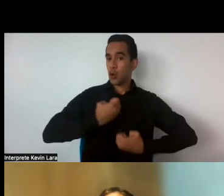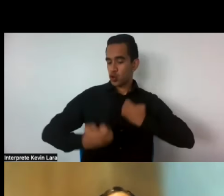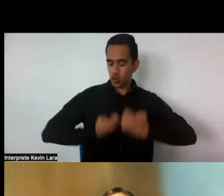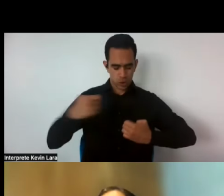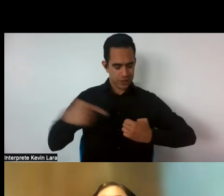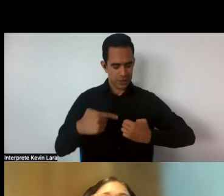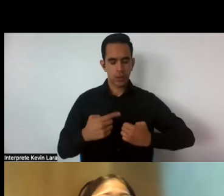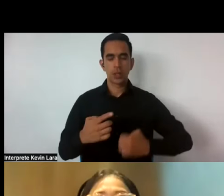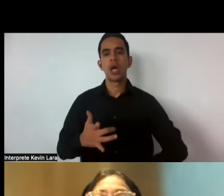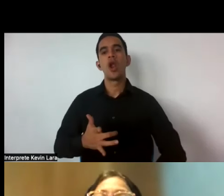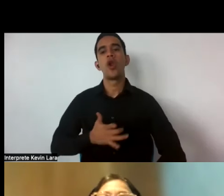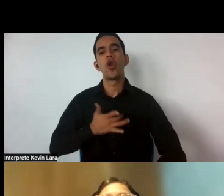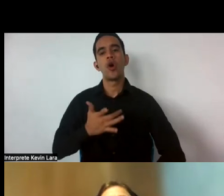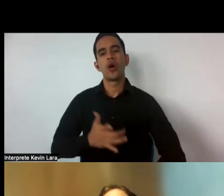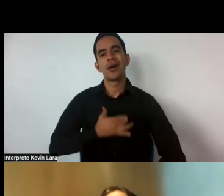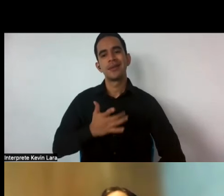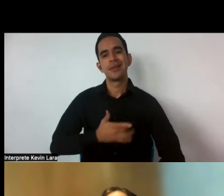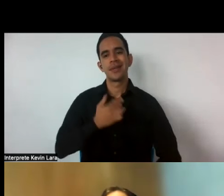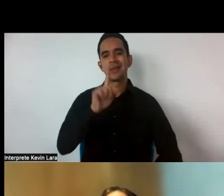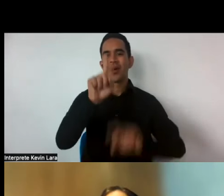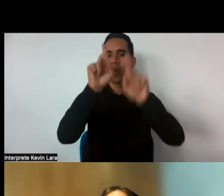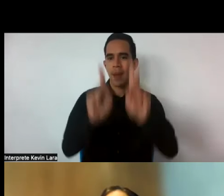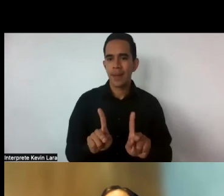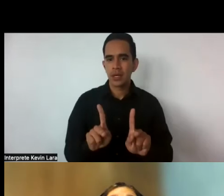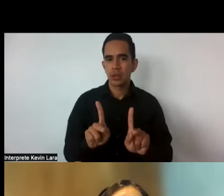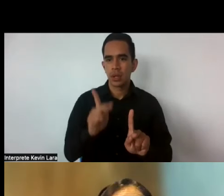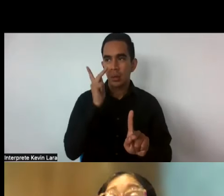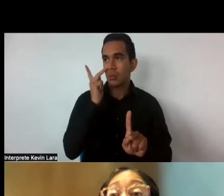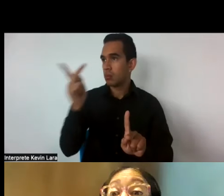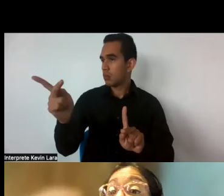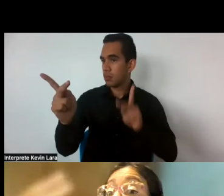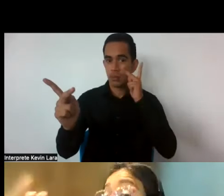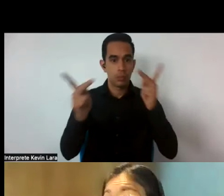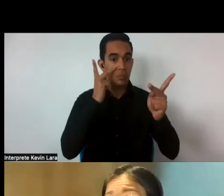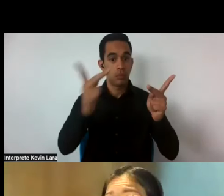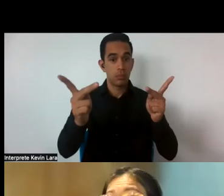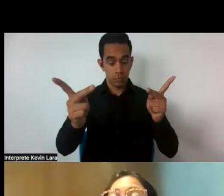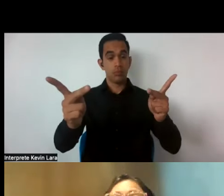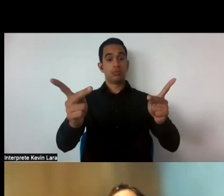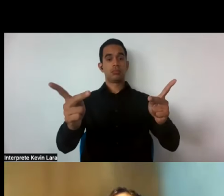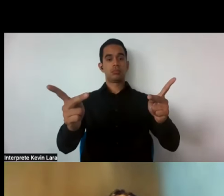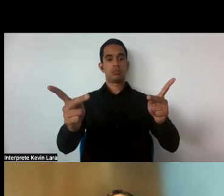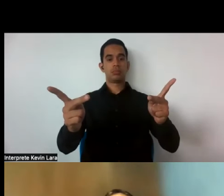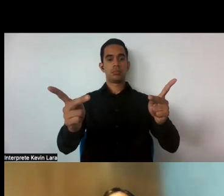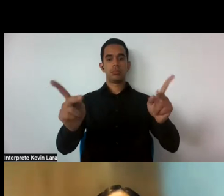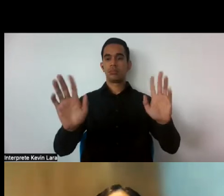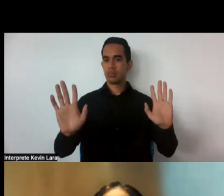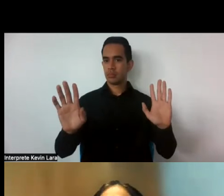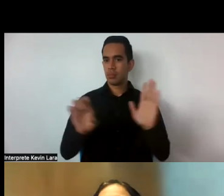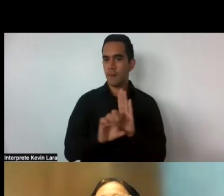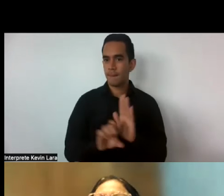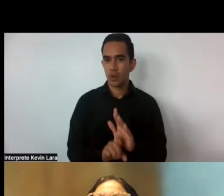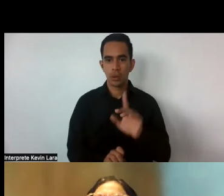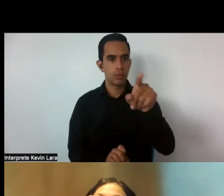expresa frente a ciertos estímulos externos. Algo sucede afuera que yo digo,